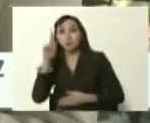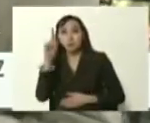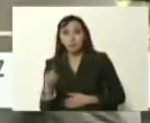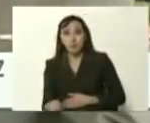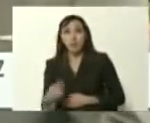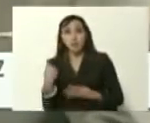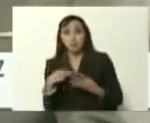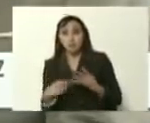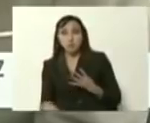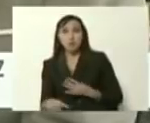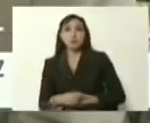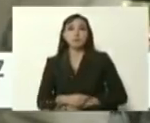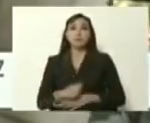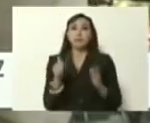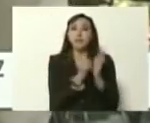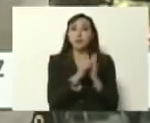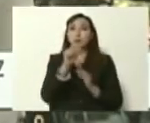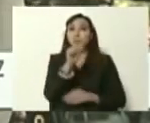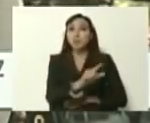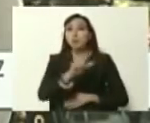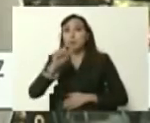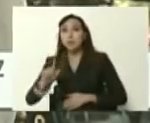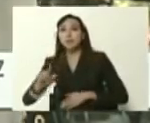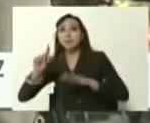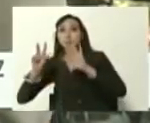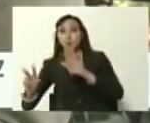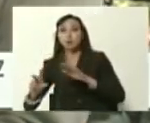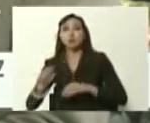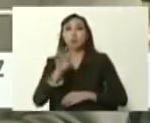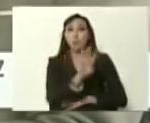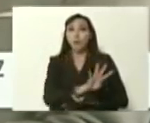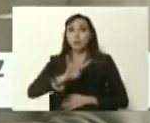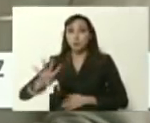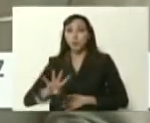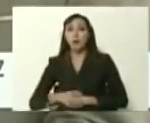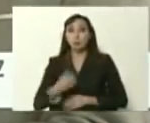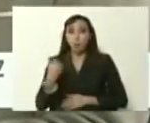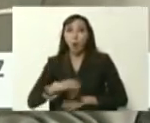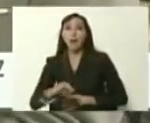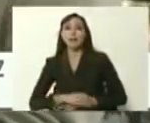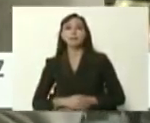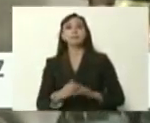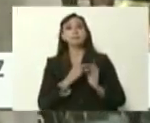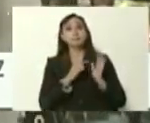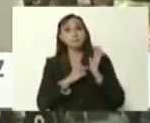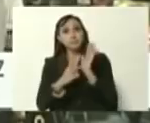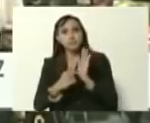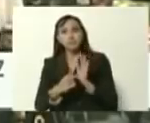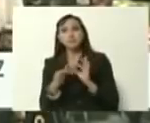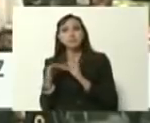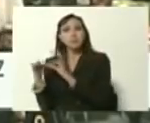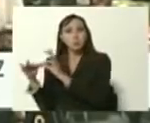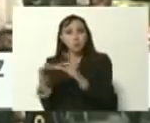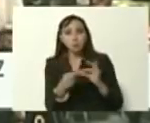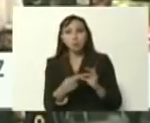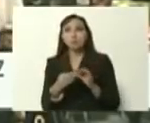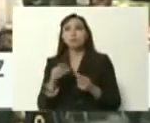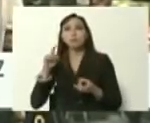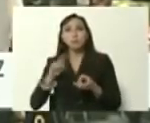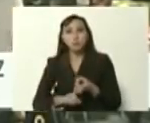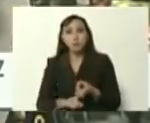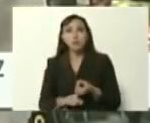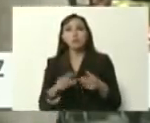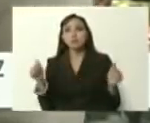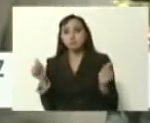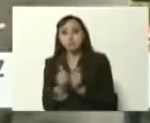en artículos 118 y 44, respectivamente establecen a las uniones estables de hecho y al